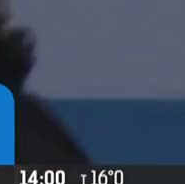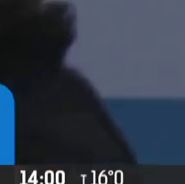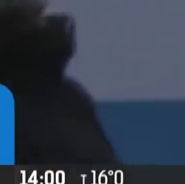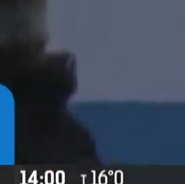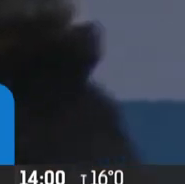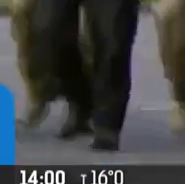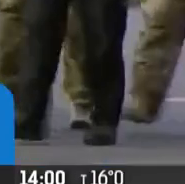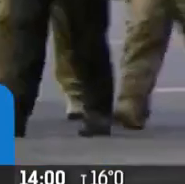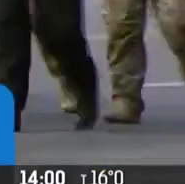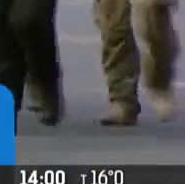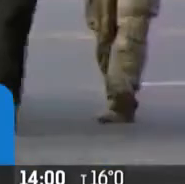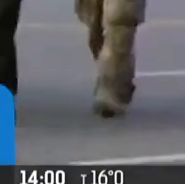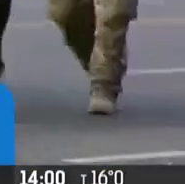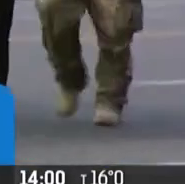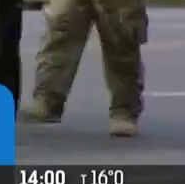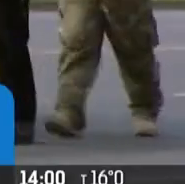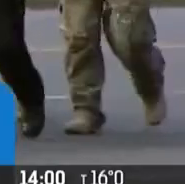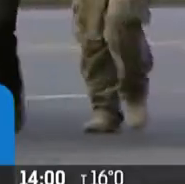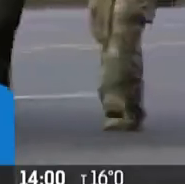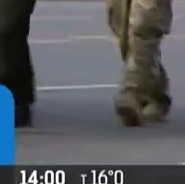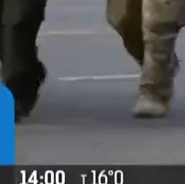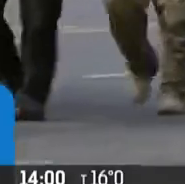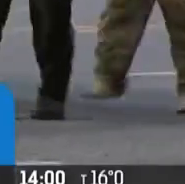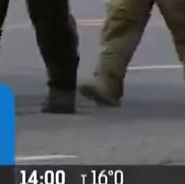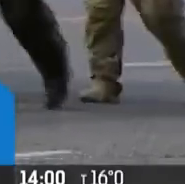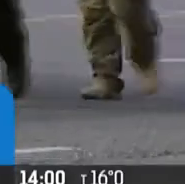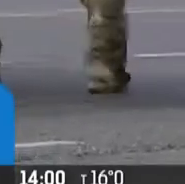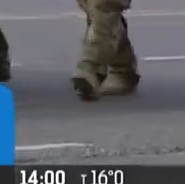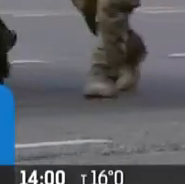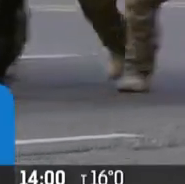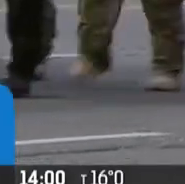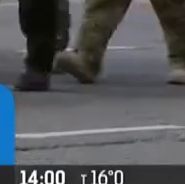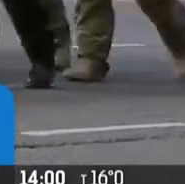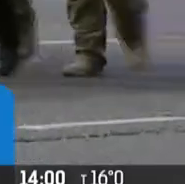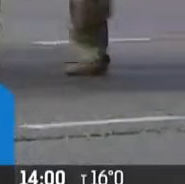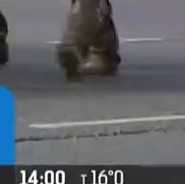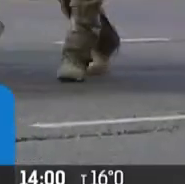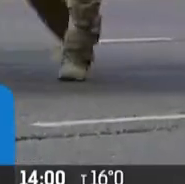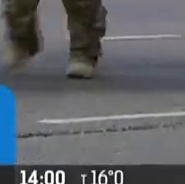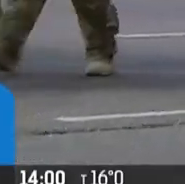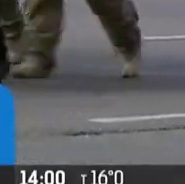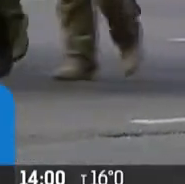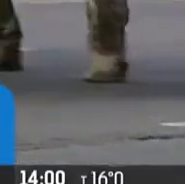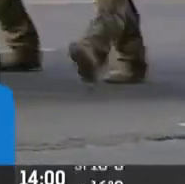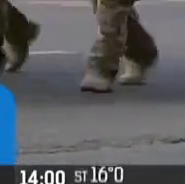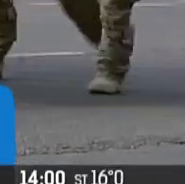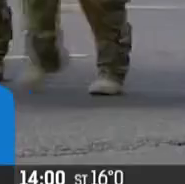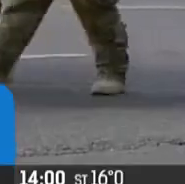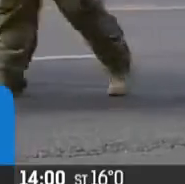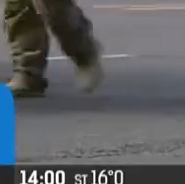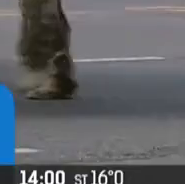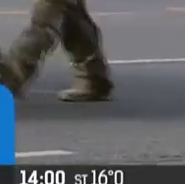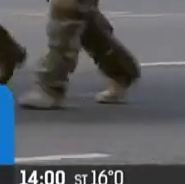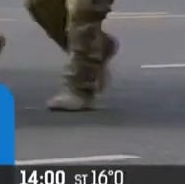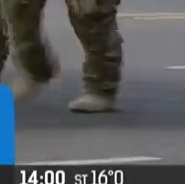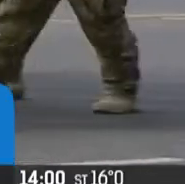hacer su pasaje de desfile por el palco oficial de autoridades la policía de la ciudad de buenos aires-